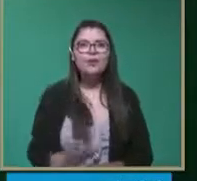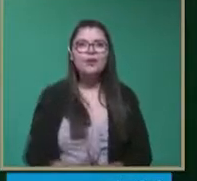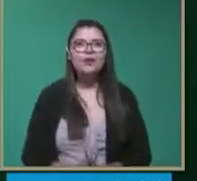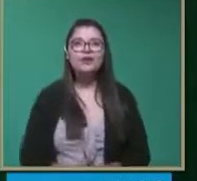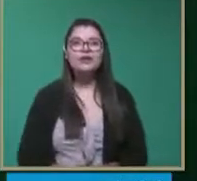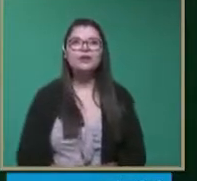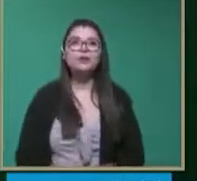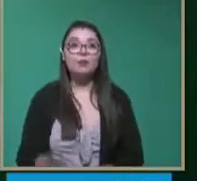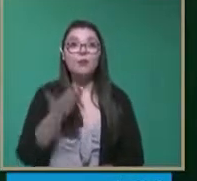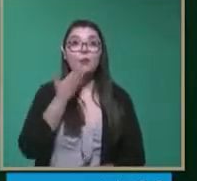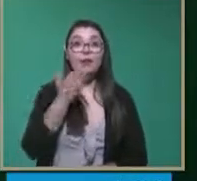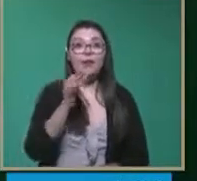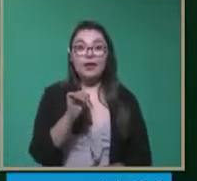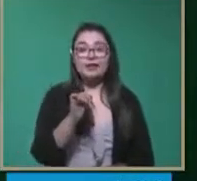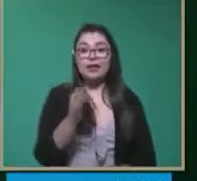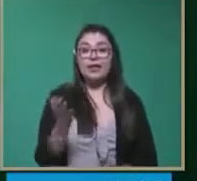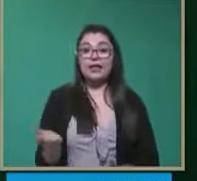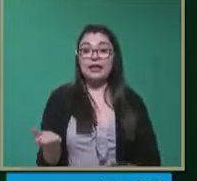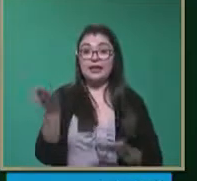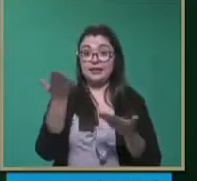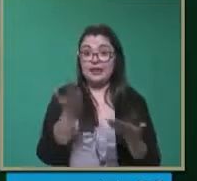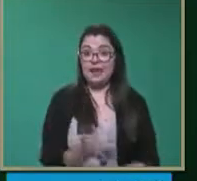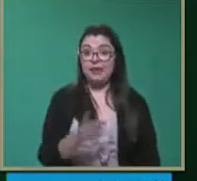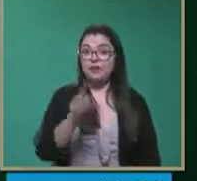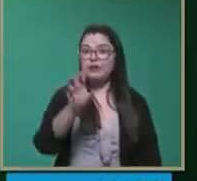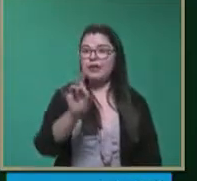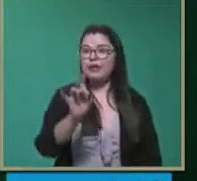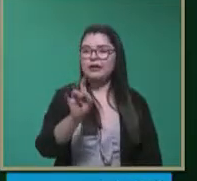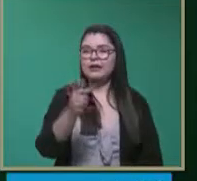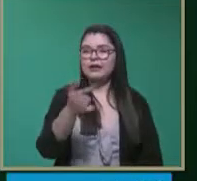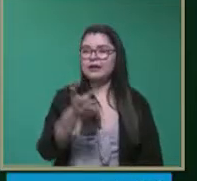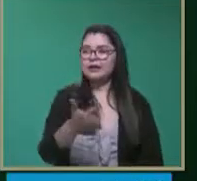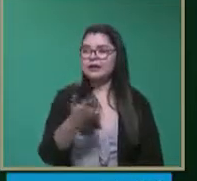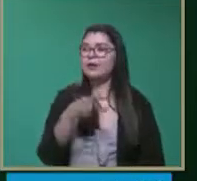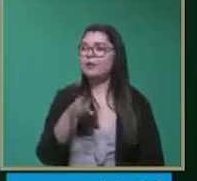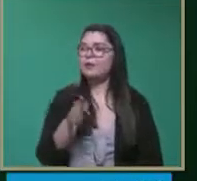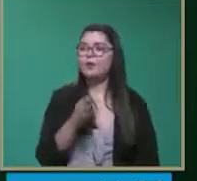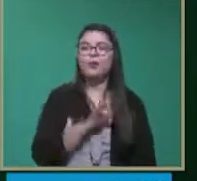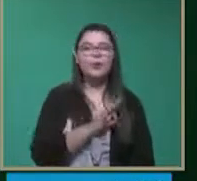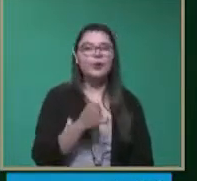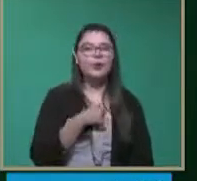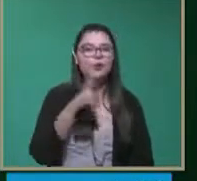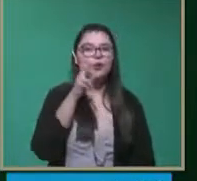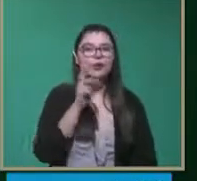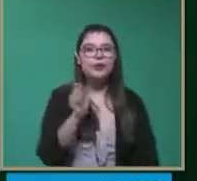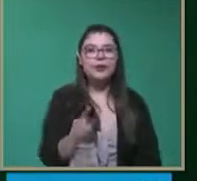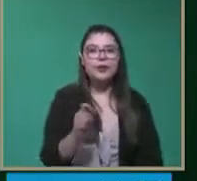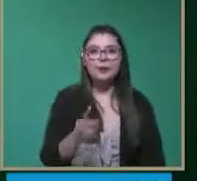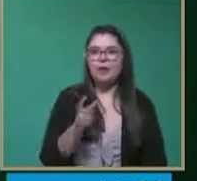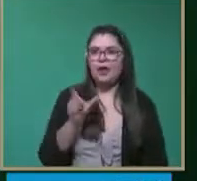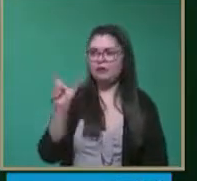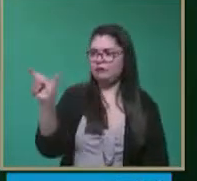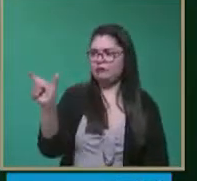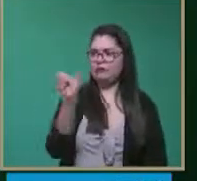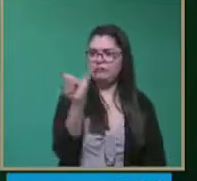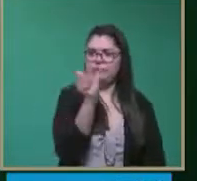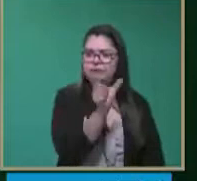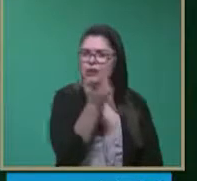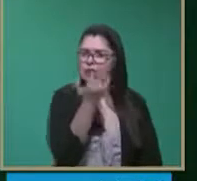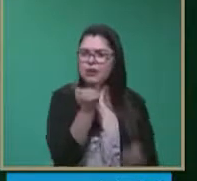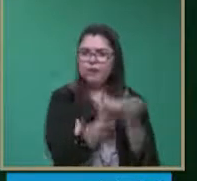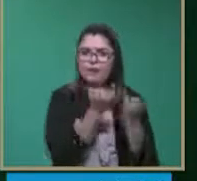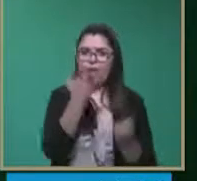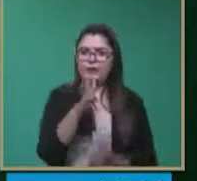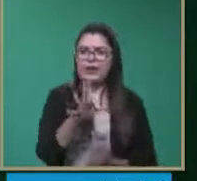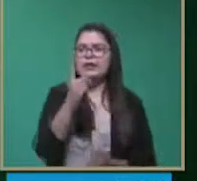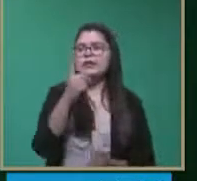1, 2, 3, 4, 5, 6, 7, 8, 9 y 10. Llegamos al 37 ahora sí, pero pudimos ver que también es una decena. Entonces, maestra, si a 47 le